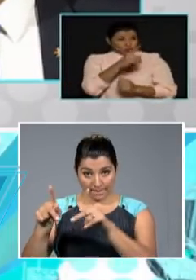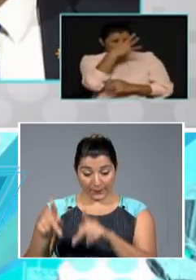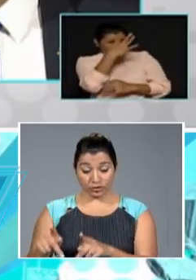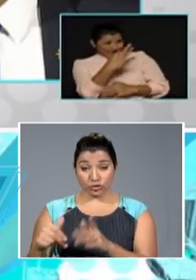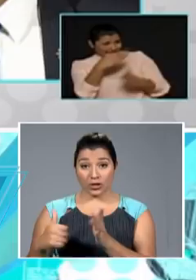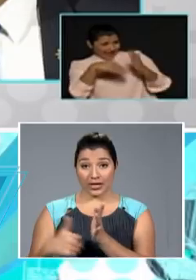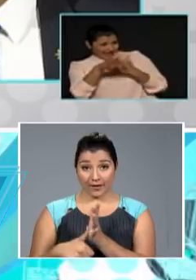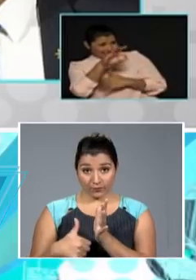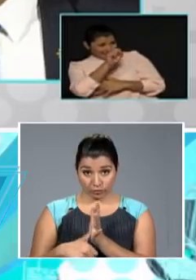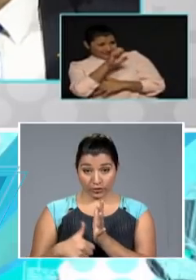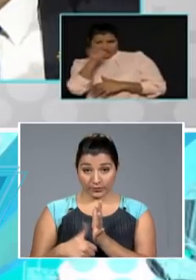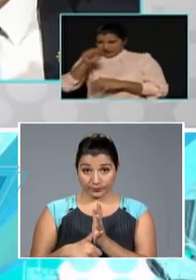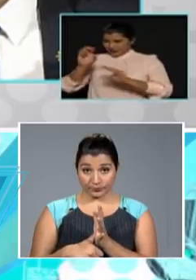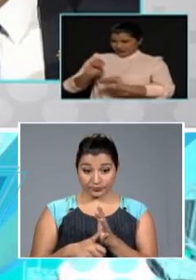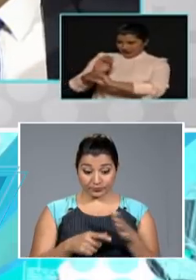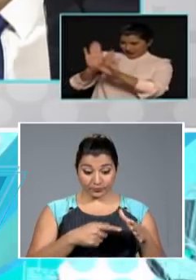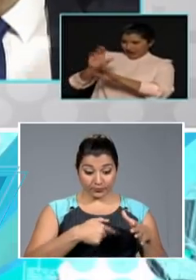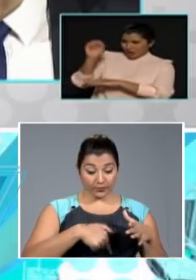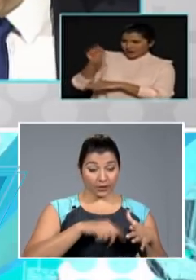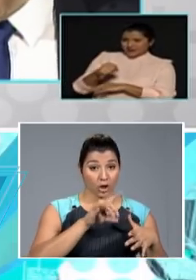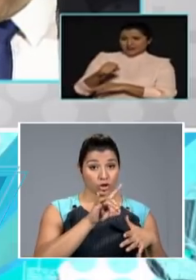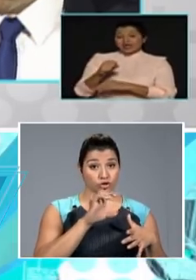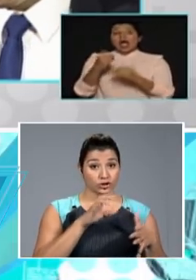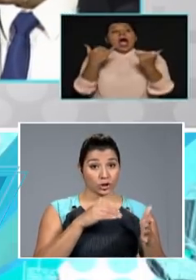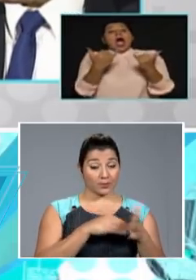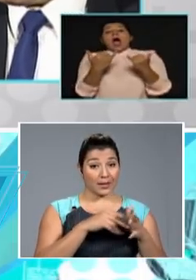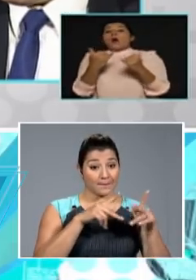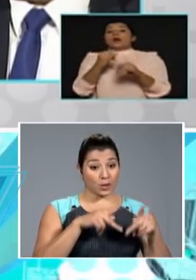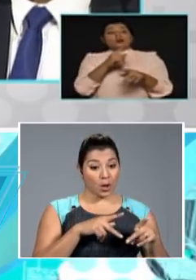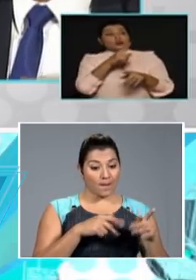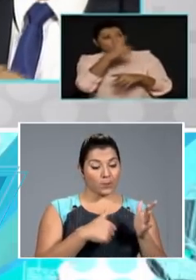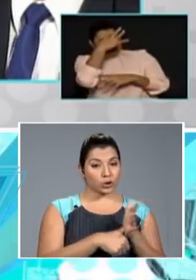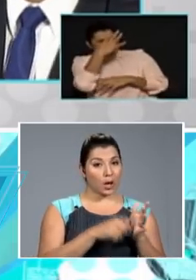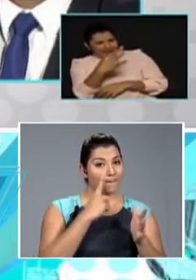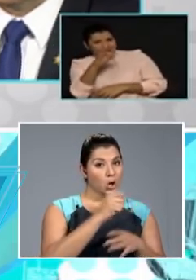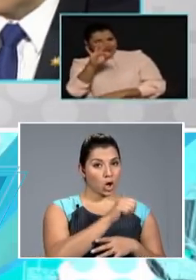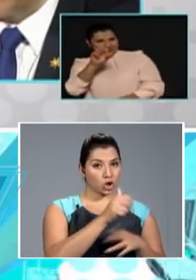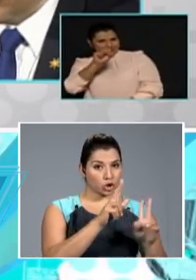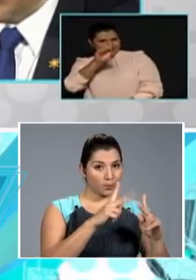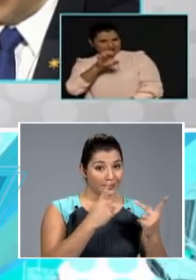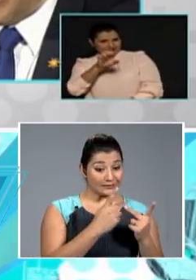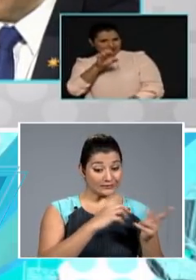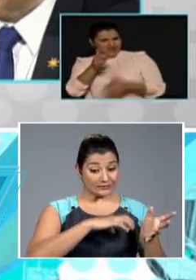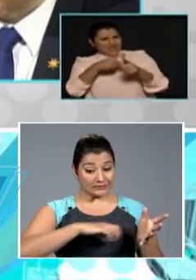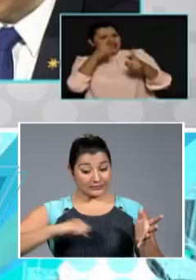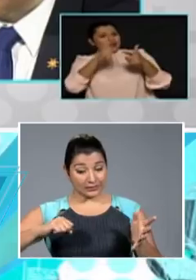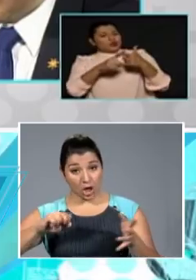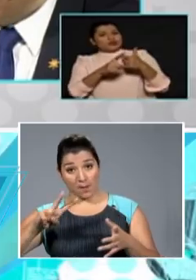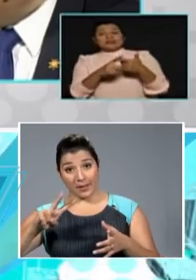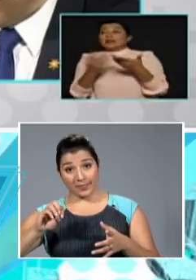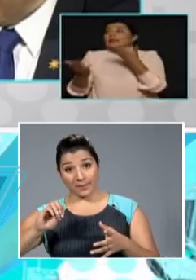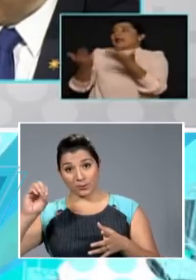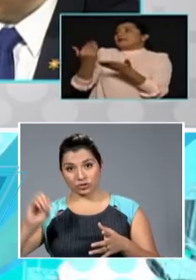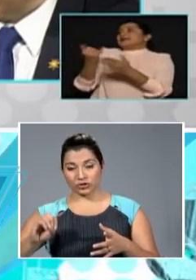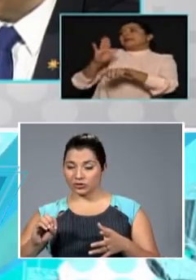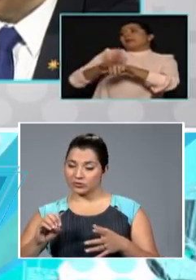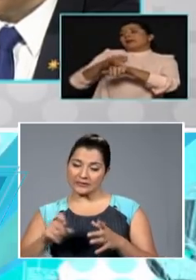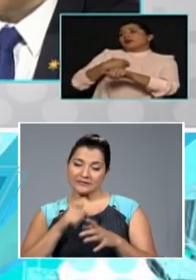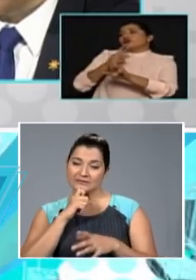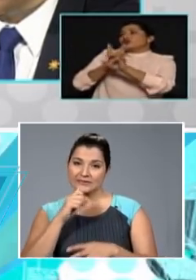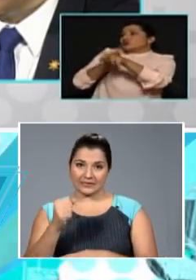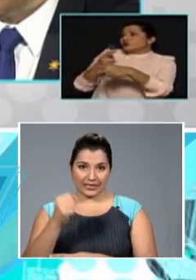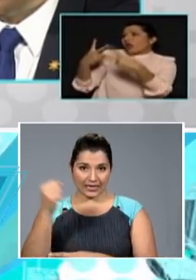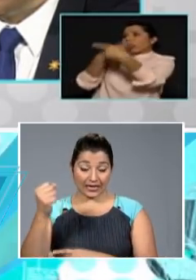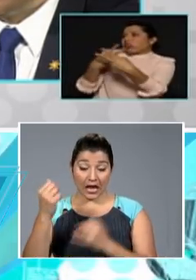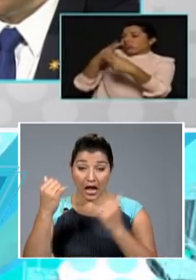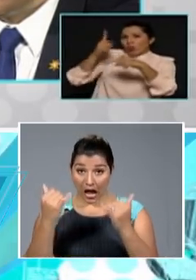están dentro de esos 800,000 ciudadanas y ciudadanos, difícilmente podría ganar. Ahora, ese